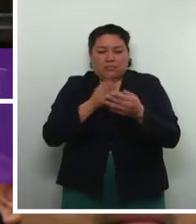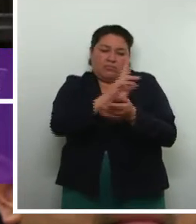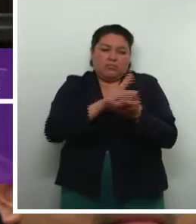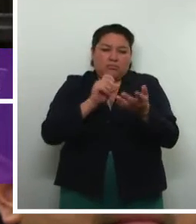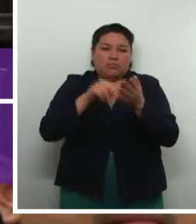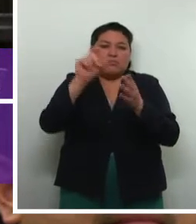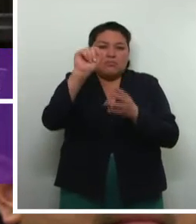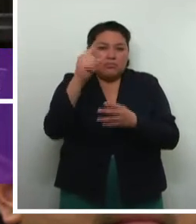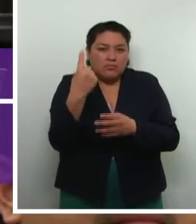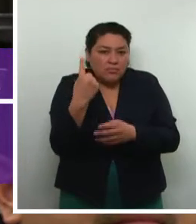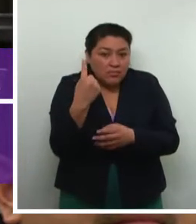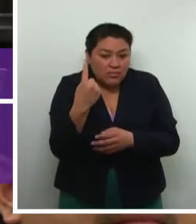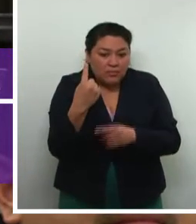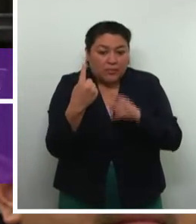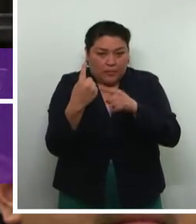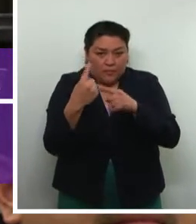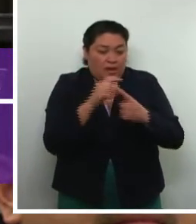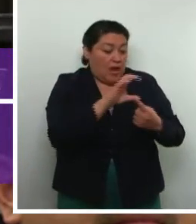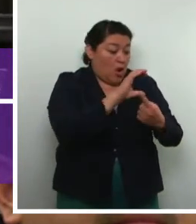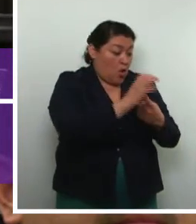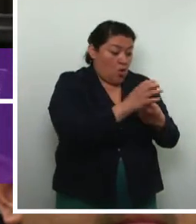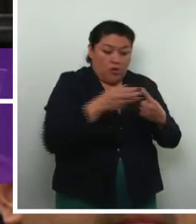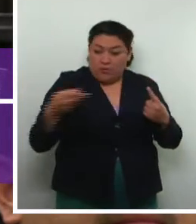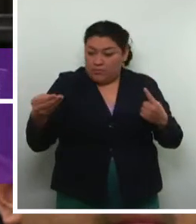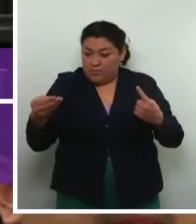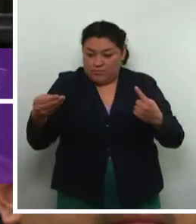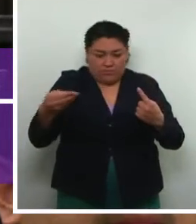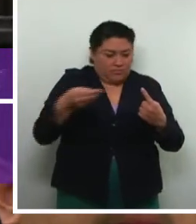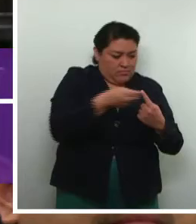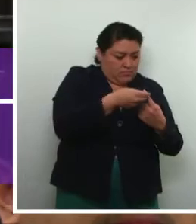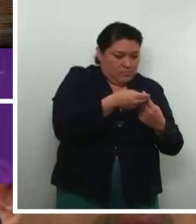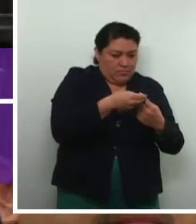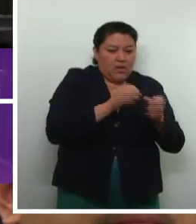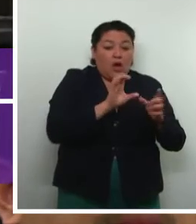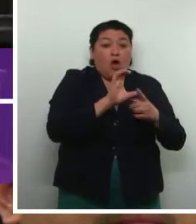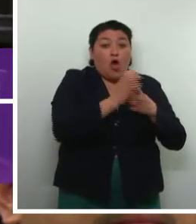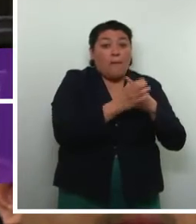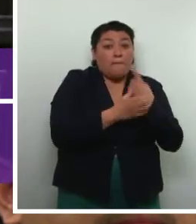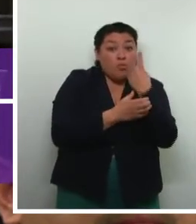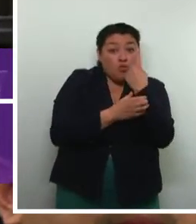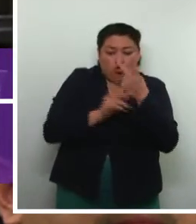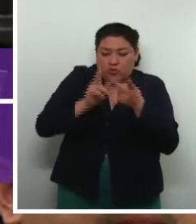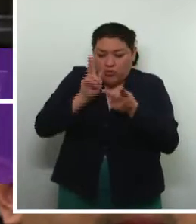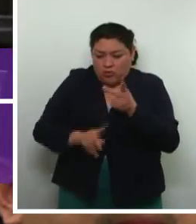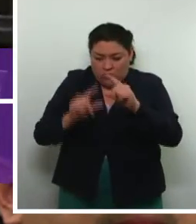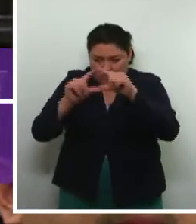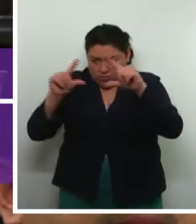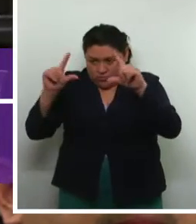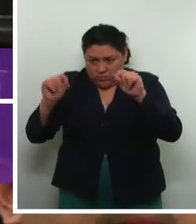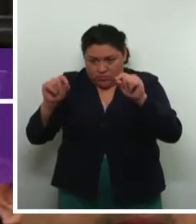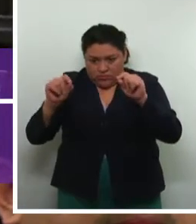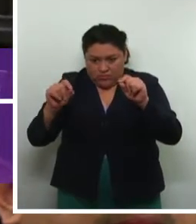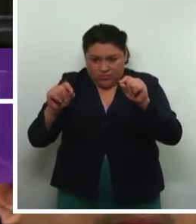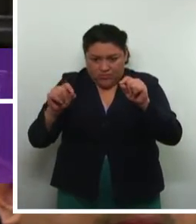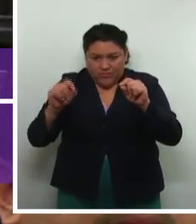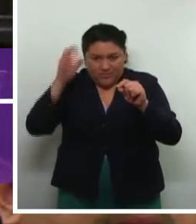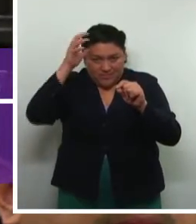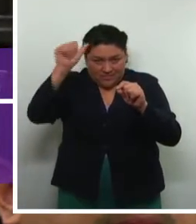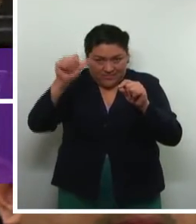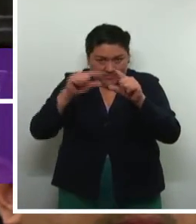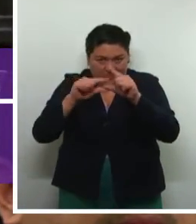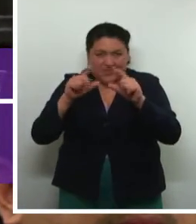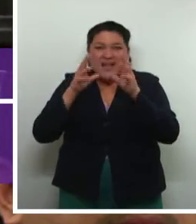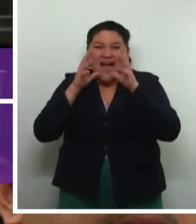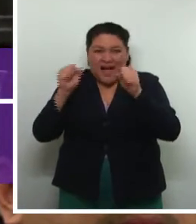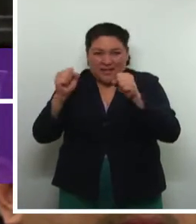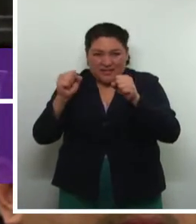únicamente han regresado a comisiones. De la comisión 1, una porción de un artículo relativa a un concepto de la Hacienda, es decir, a